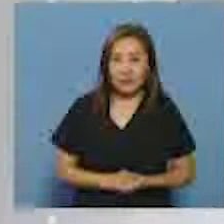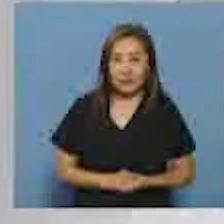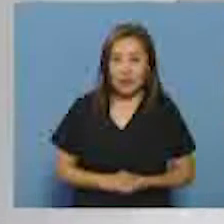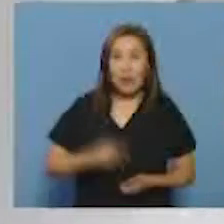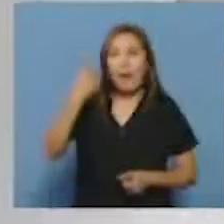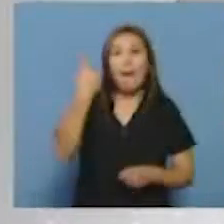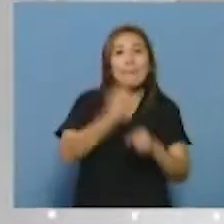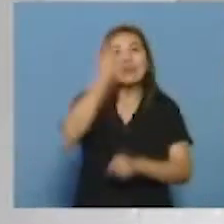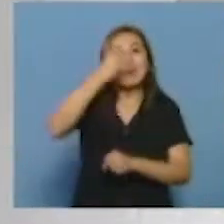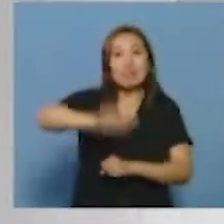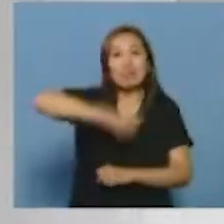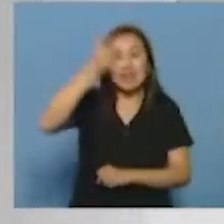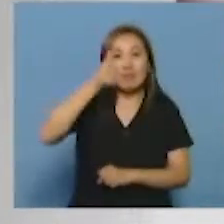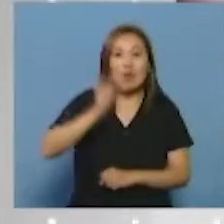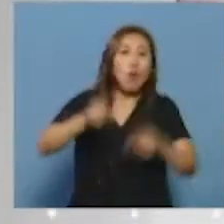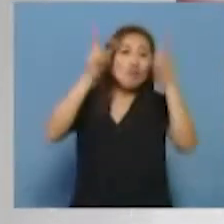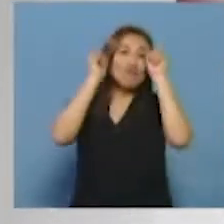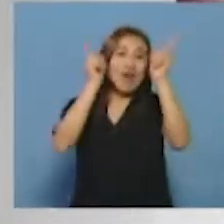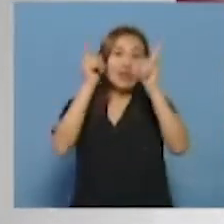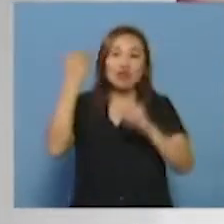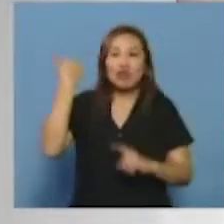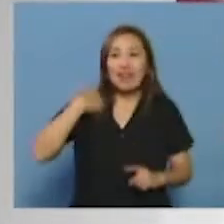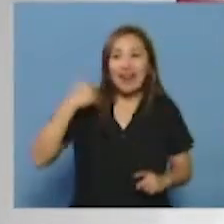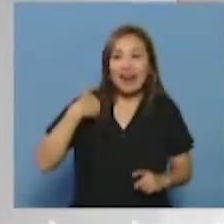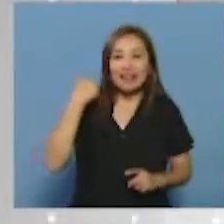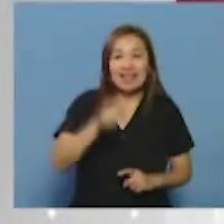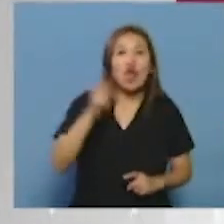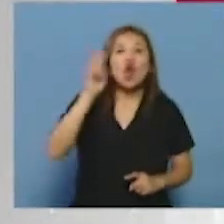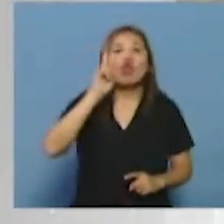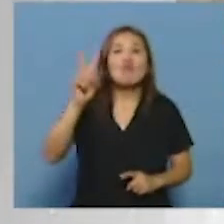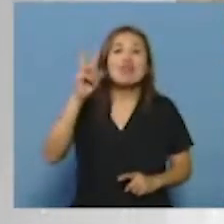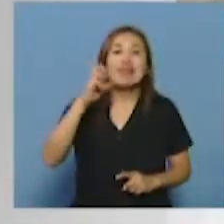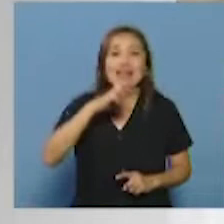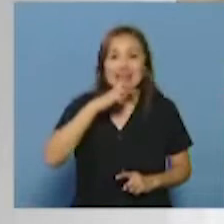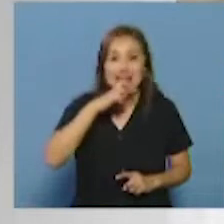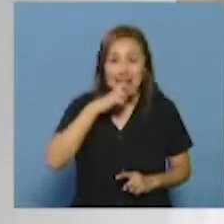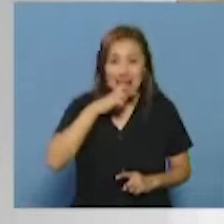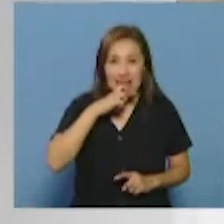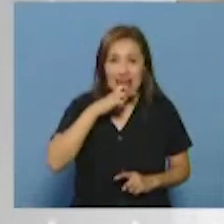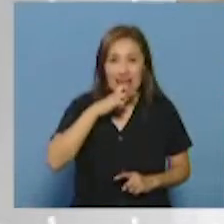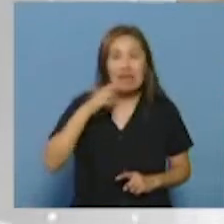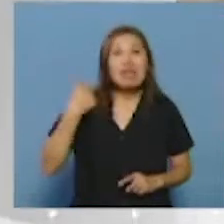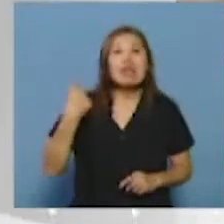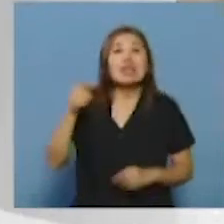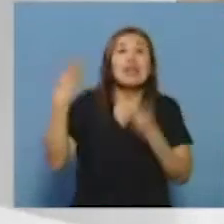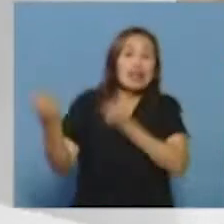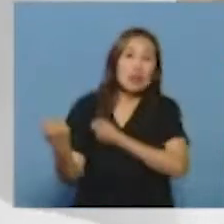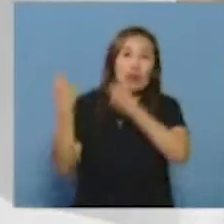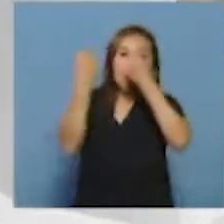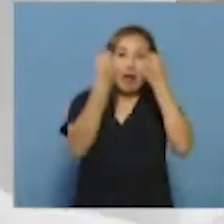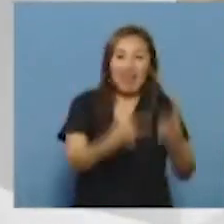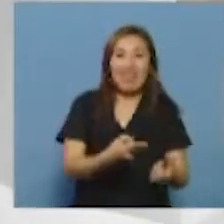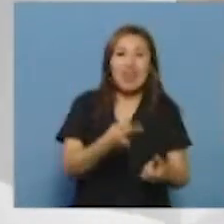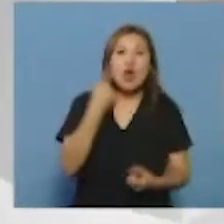Primer premio, Maestros Argentinos 2017, que percibirá el reconocimiento